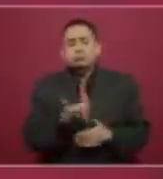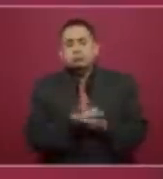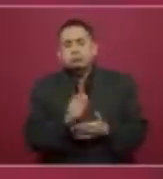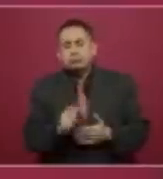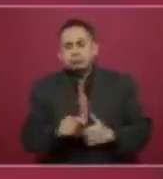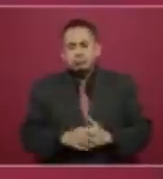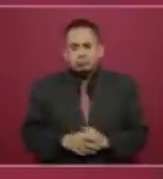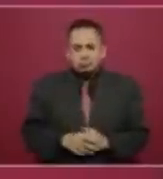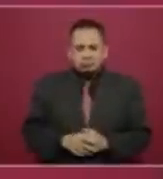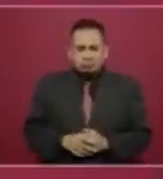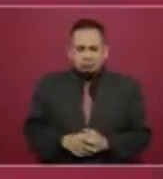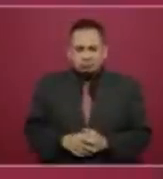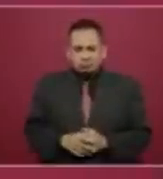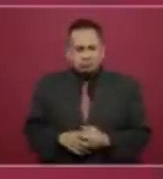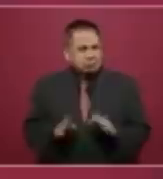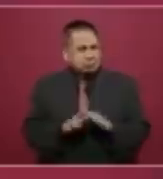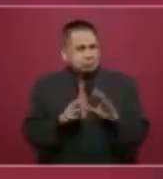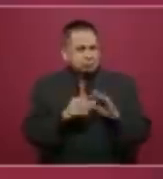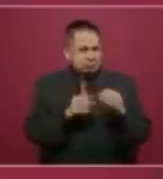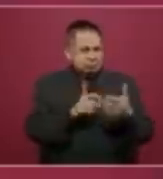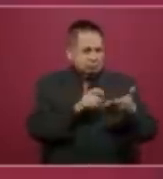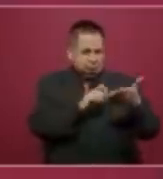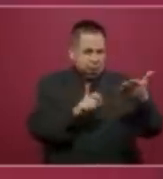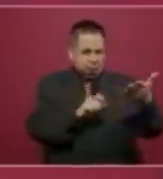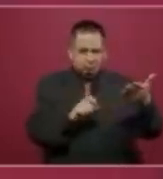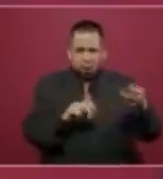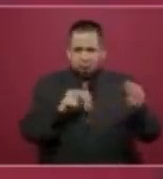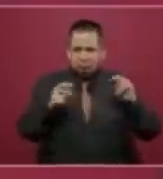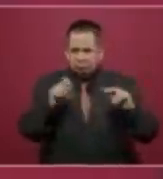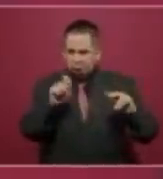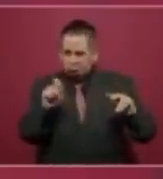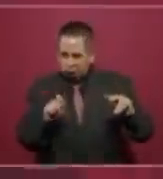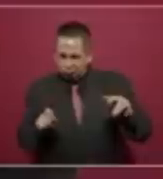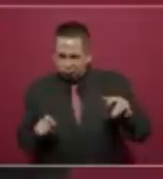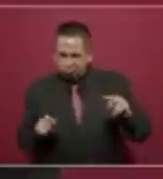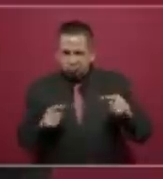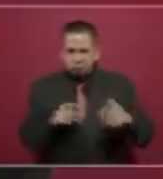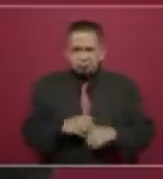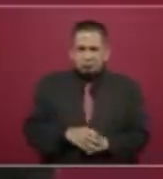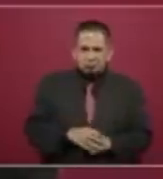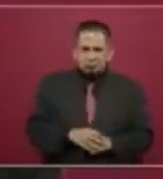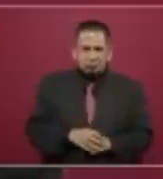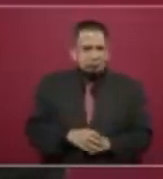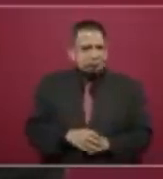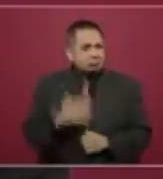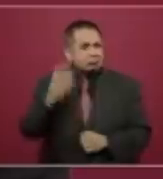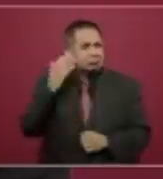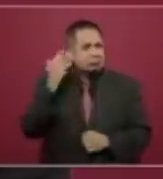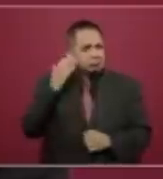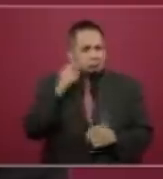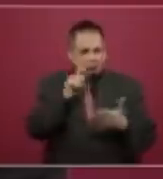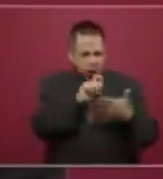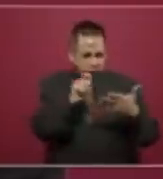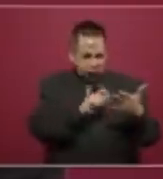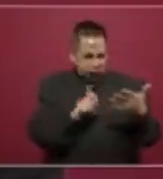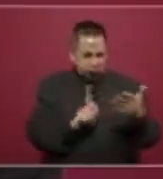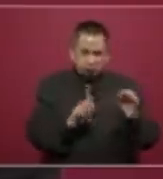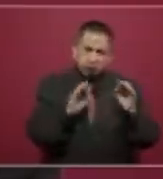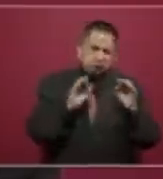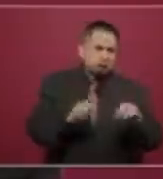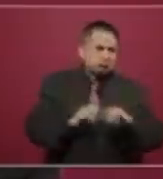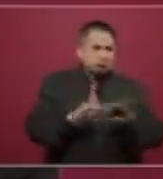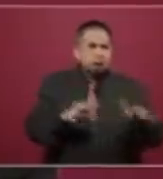como hay contracolumnas, ya las columnas no tienen el mismo peso que antes,